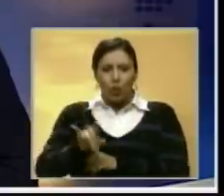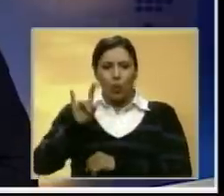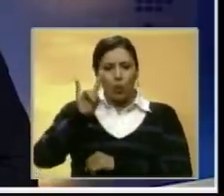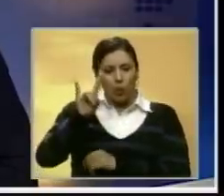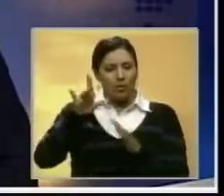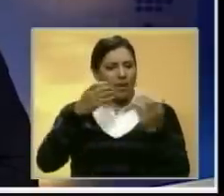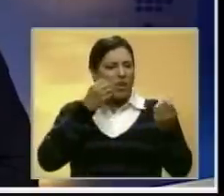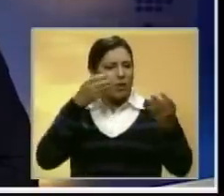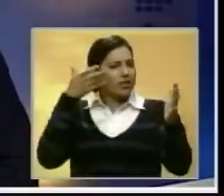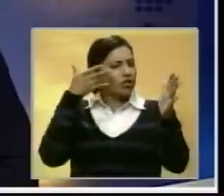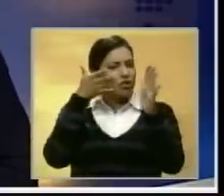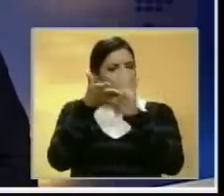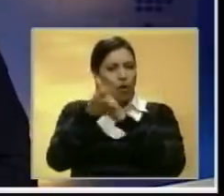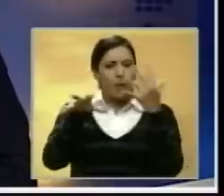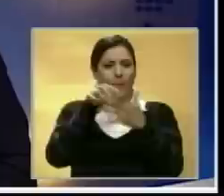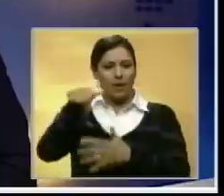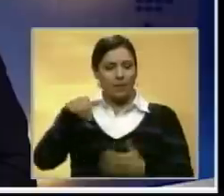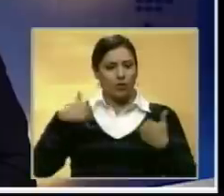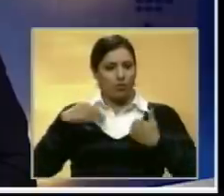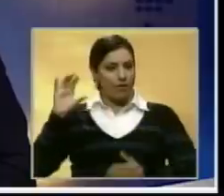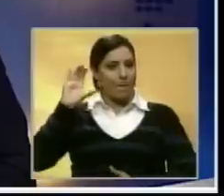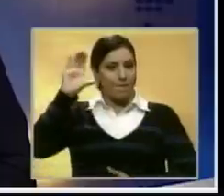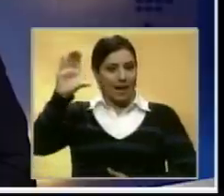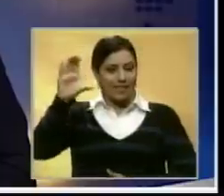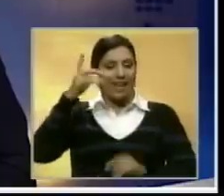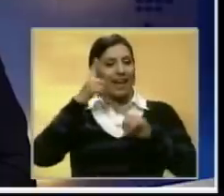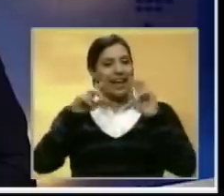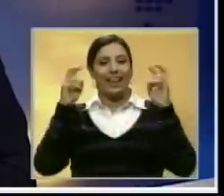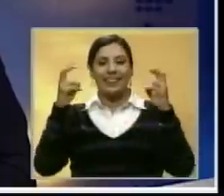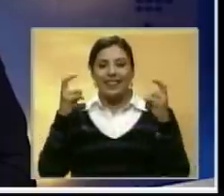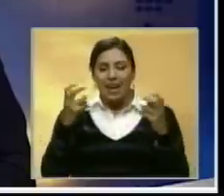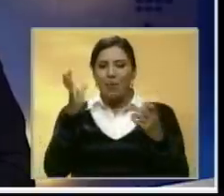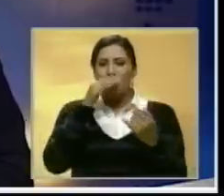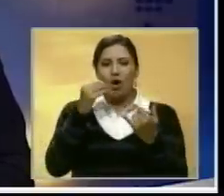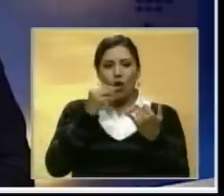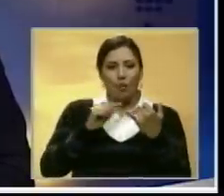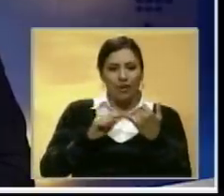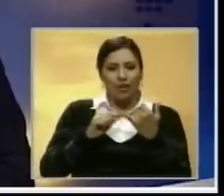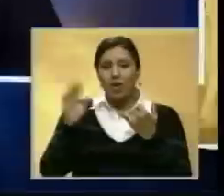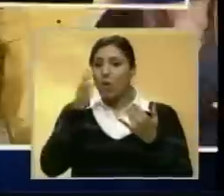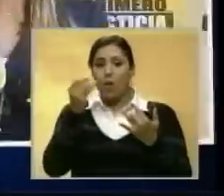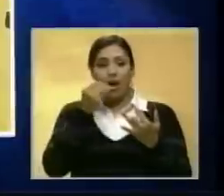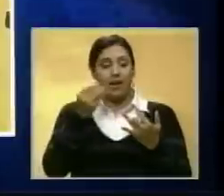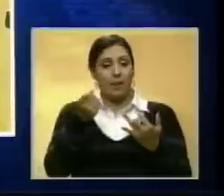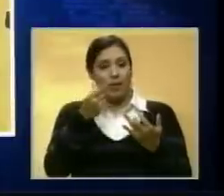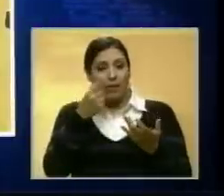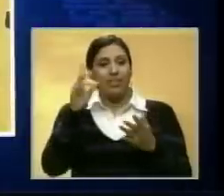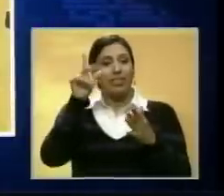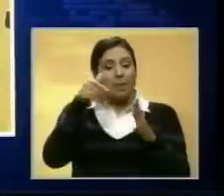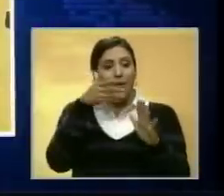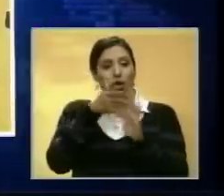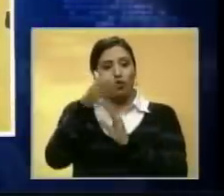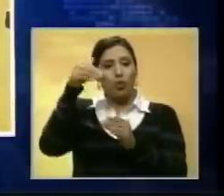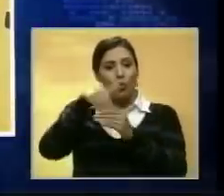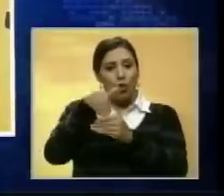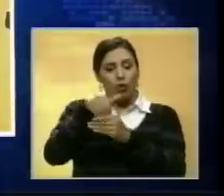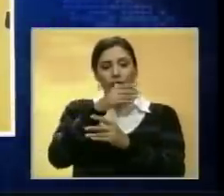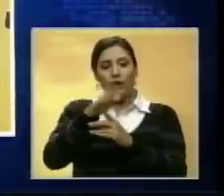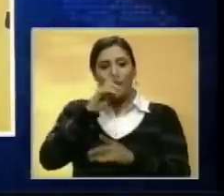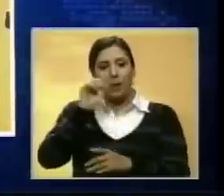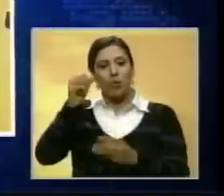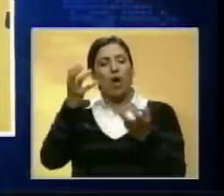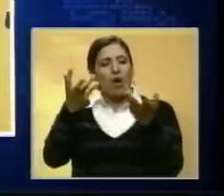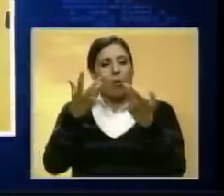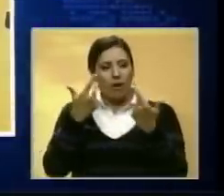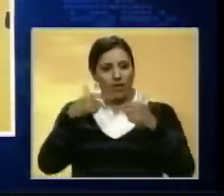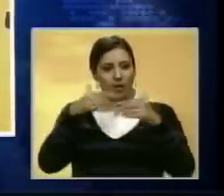fijar posición sobre la situación que afronta el país en materia de desabastecimiento de alimentos y el referéndum revocatorio. Milagros Zambrano se encuentra en